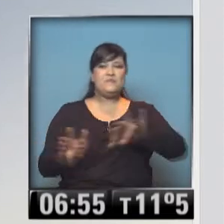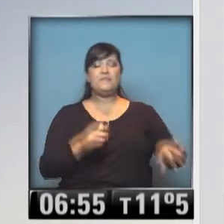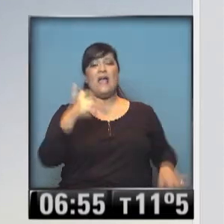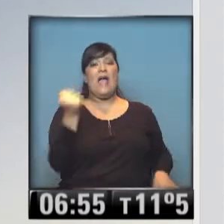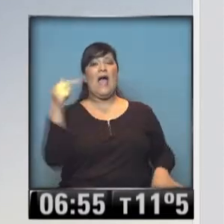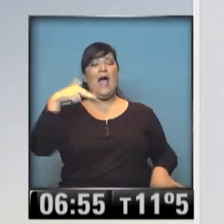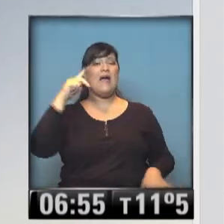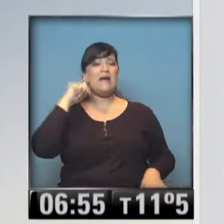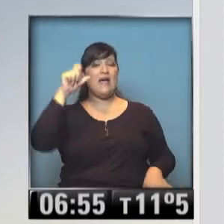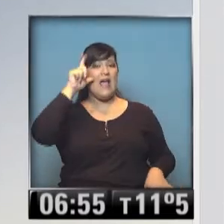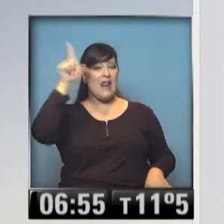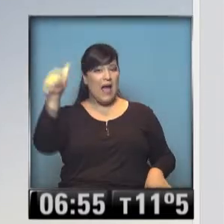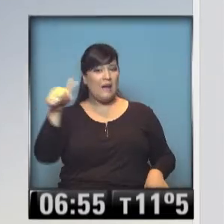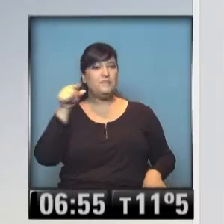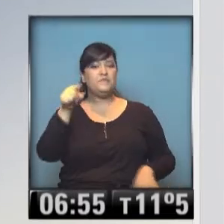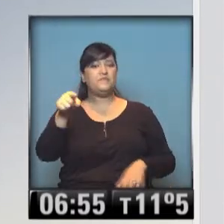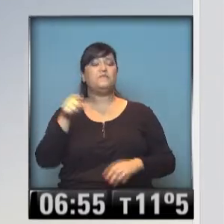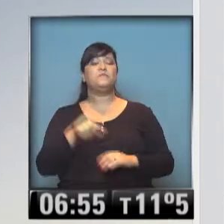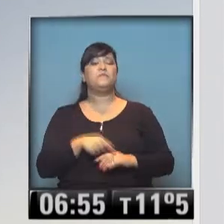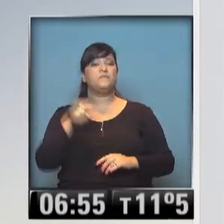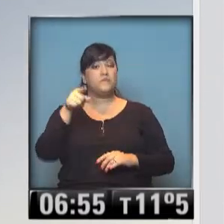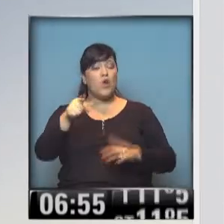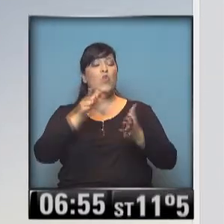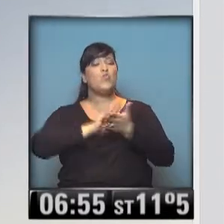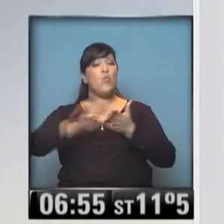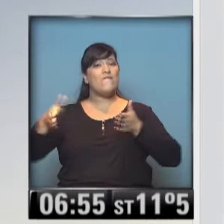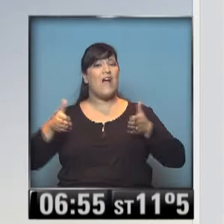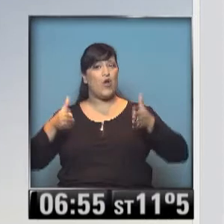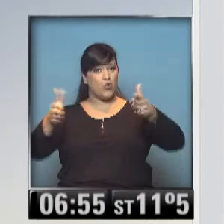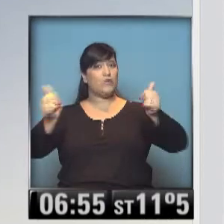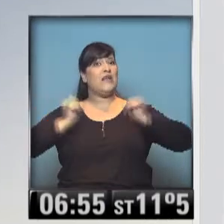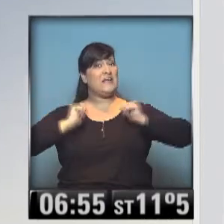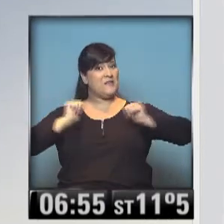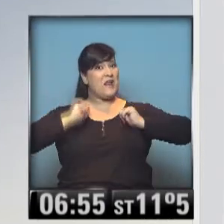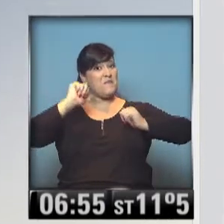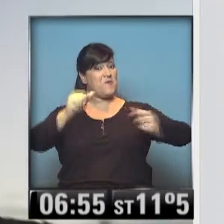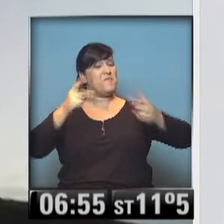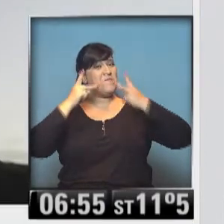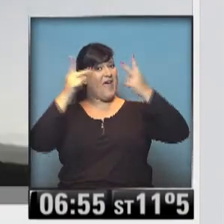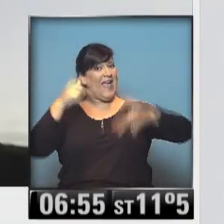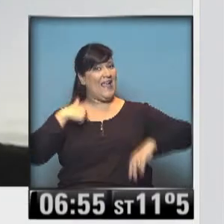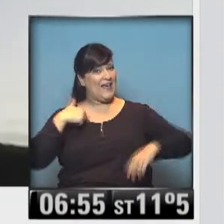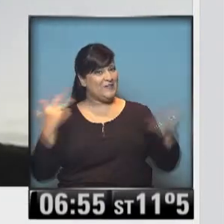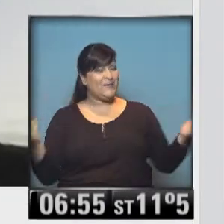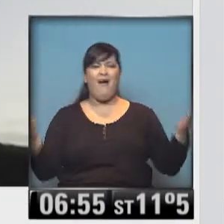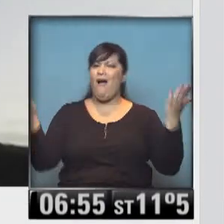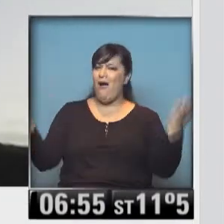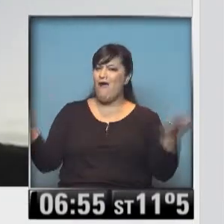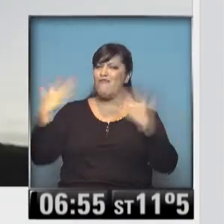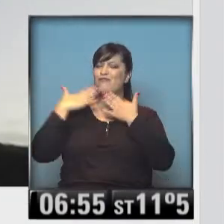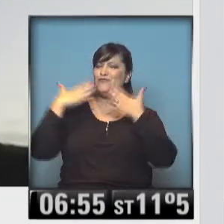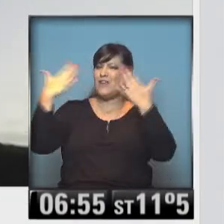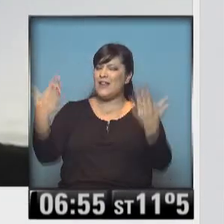a Ischegualasto por la nueva ruta. Te esperamos. Mi amor, muchas gracias. Mira lo que